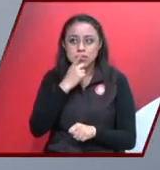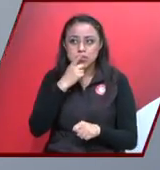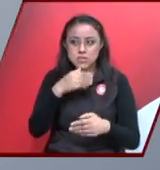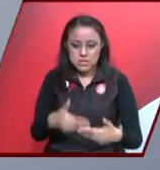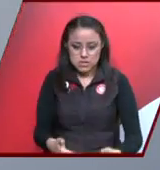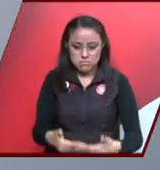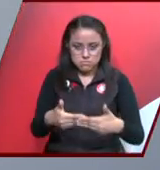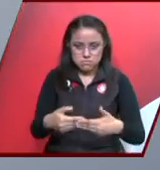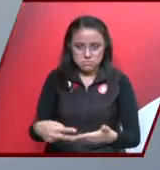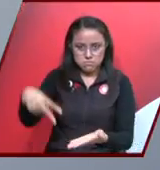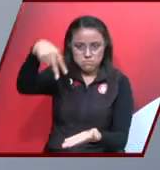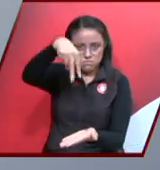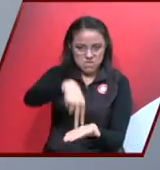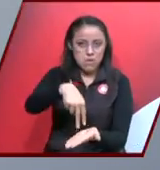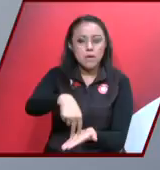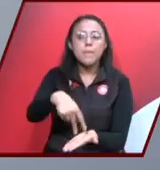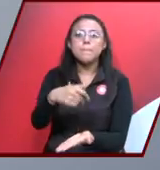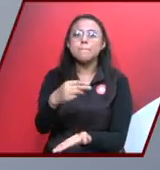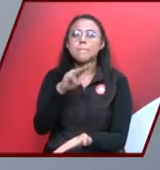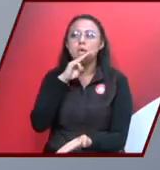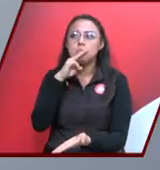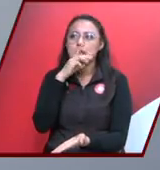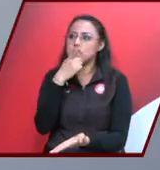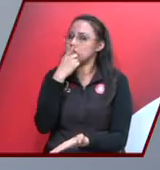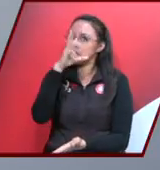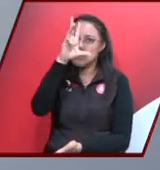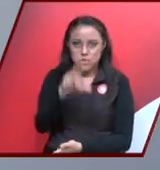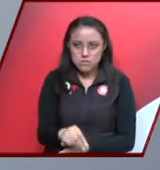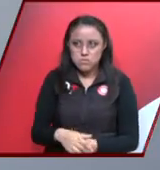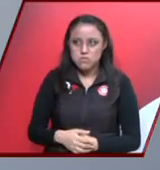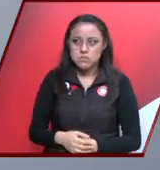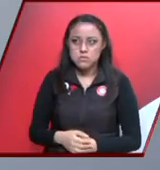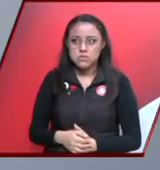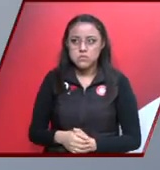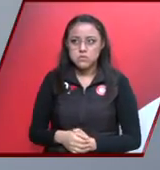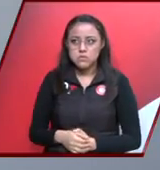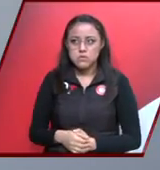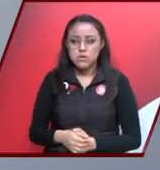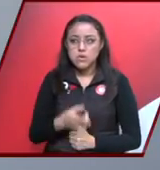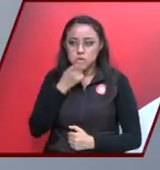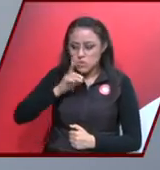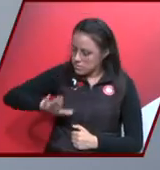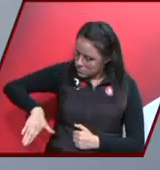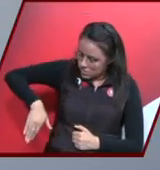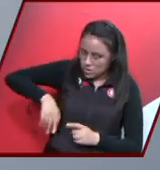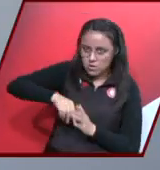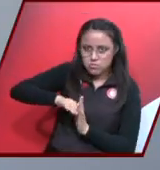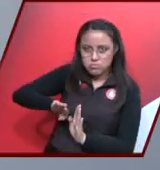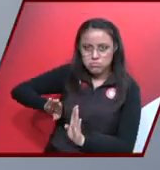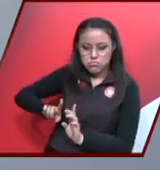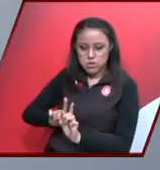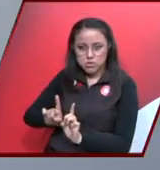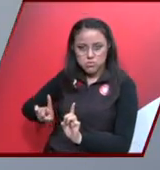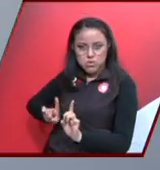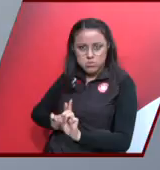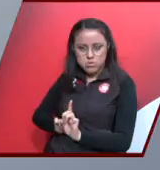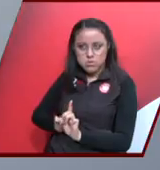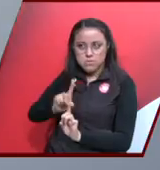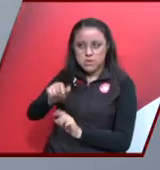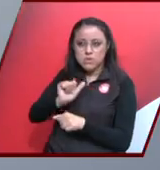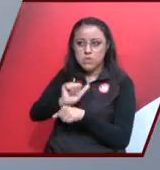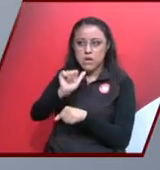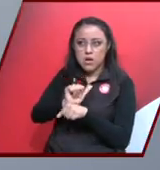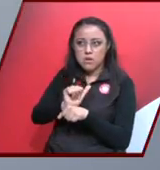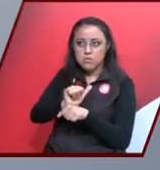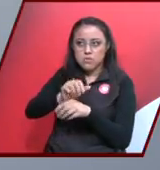enfrente de mi mamá, atajándola y echan al niño hacia atrás. Y en ese momento pasa un carro